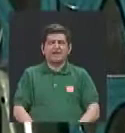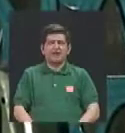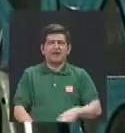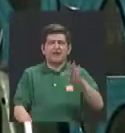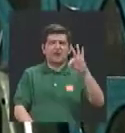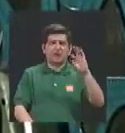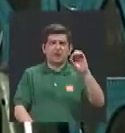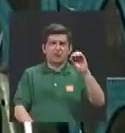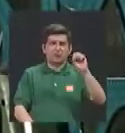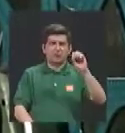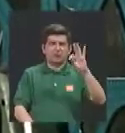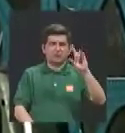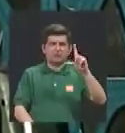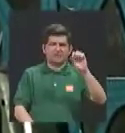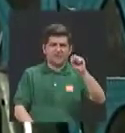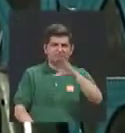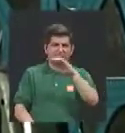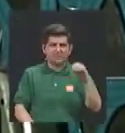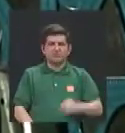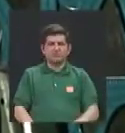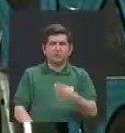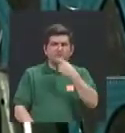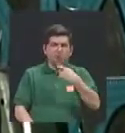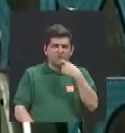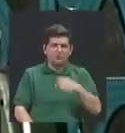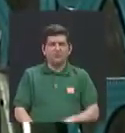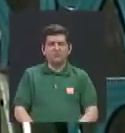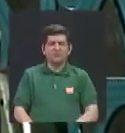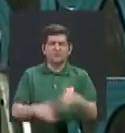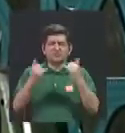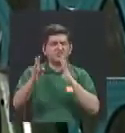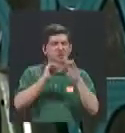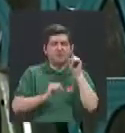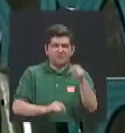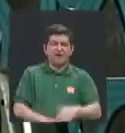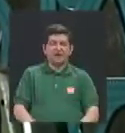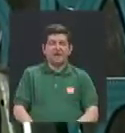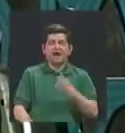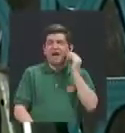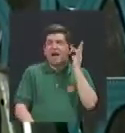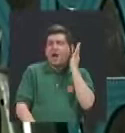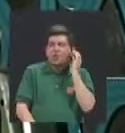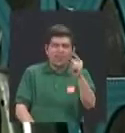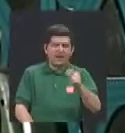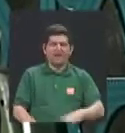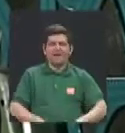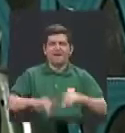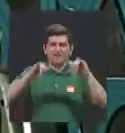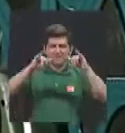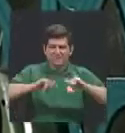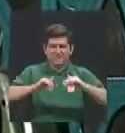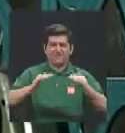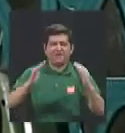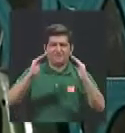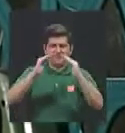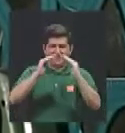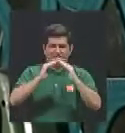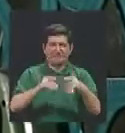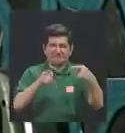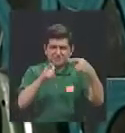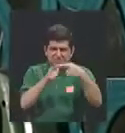los tosteles o los confites, ya nadie más quería hablar con ella. Se metía en una esquina de la cocina de mi casa y se sentaba